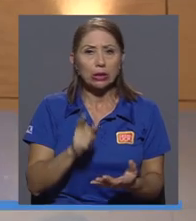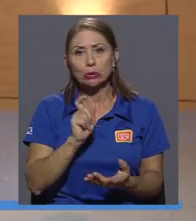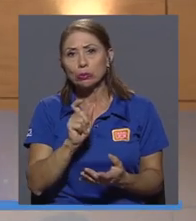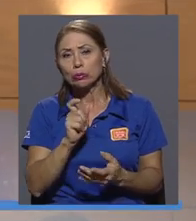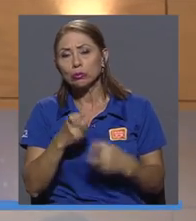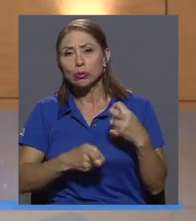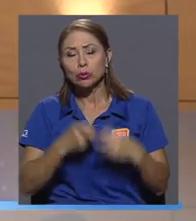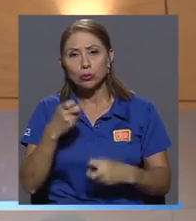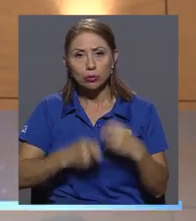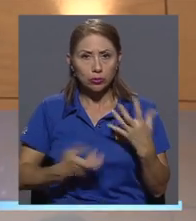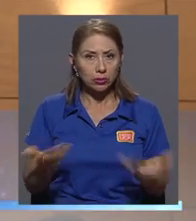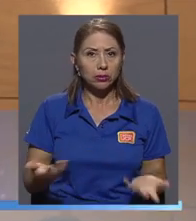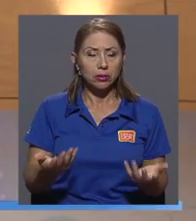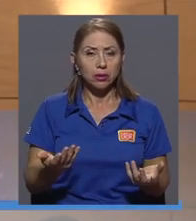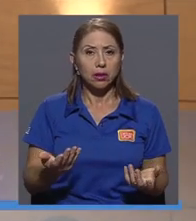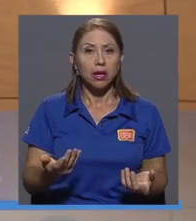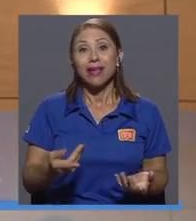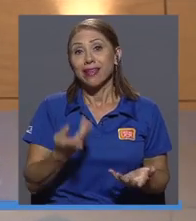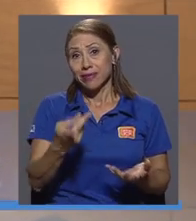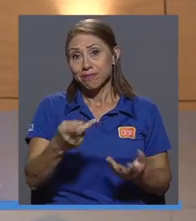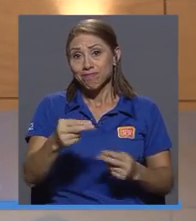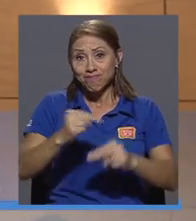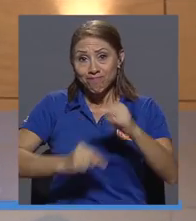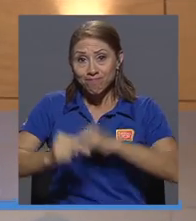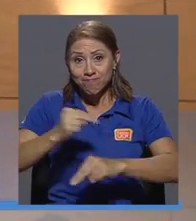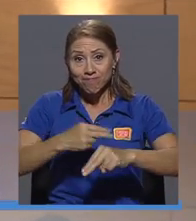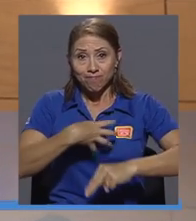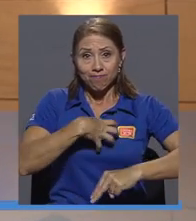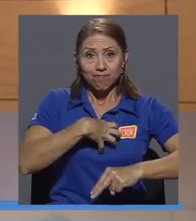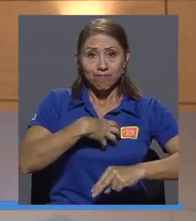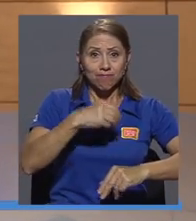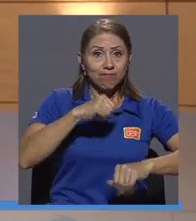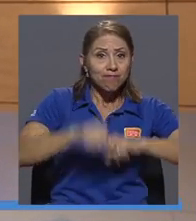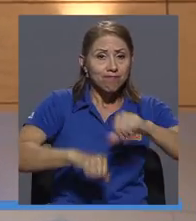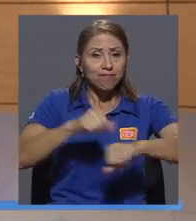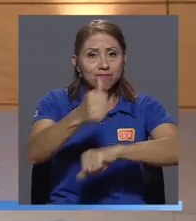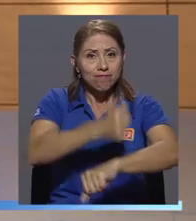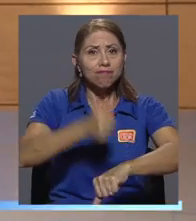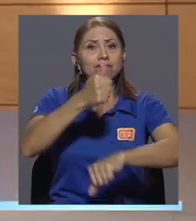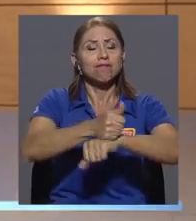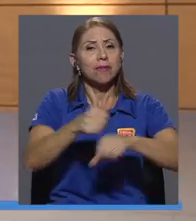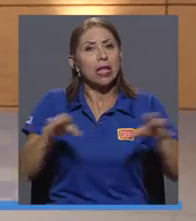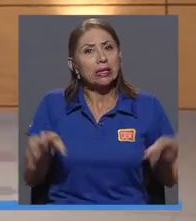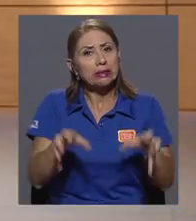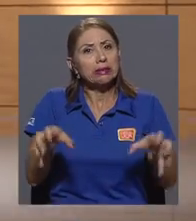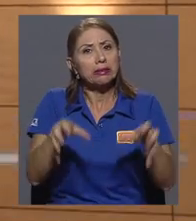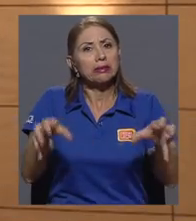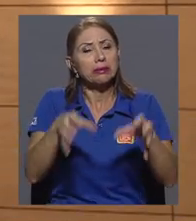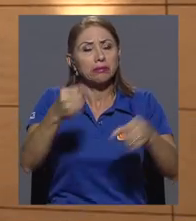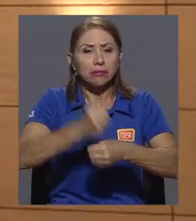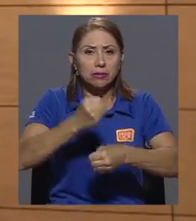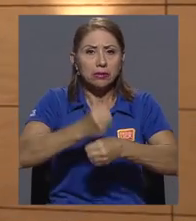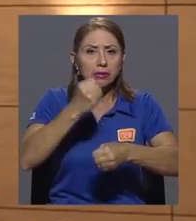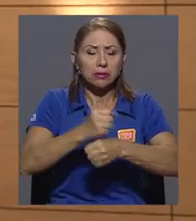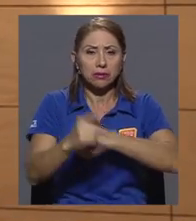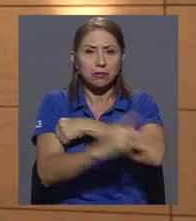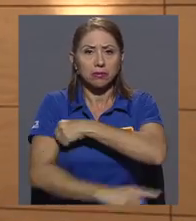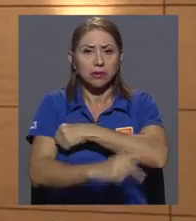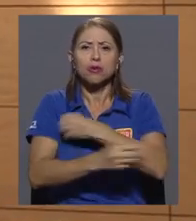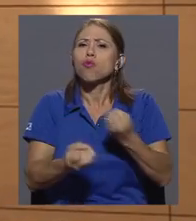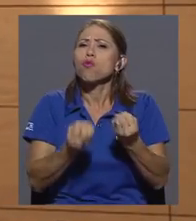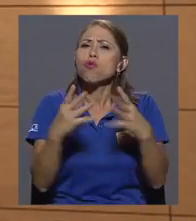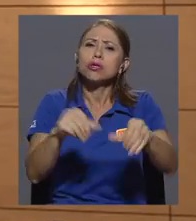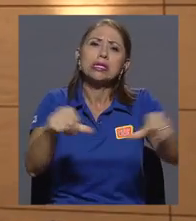y son precisamente los emprendedores y los emprendimientos los que dinamizan la actividad productiva del país en muchísimos sectores